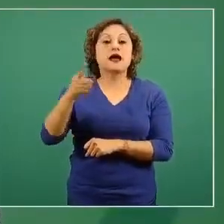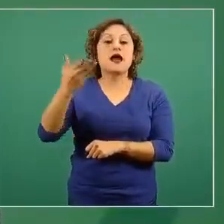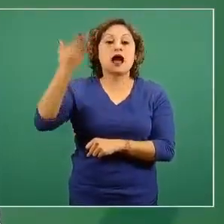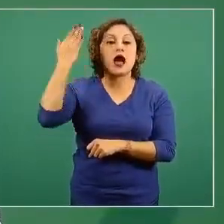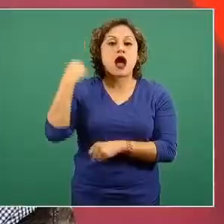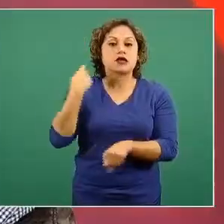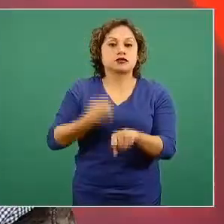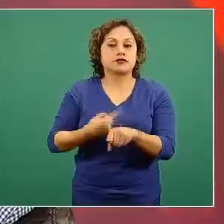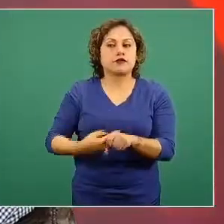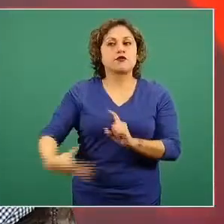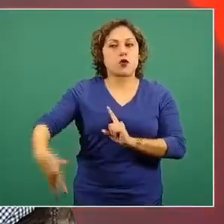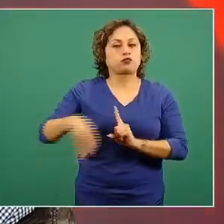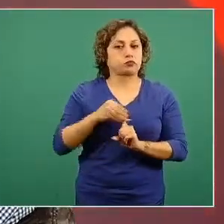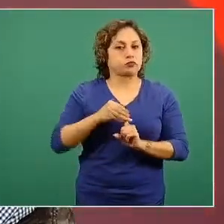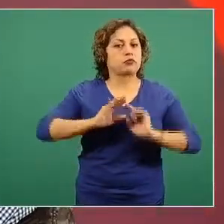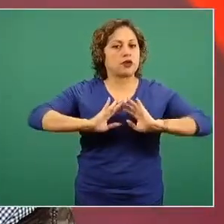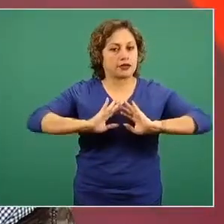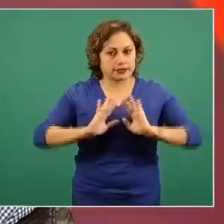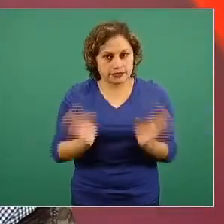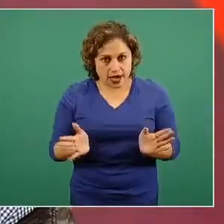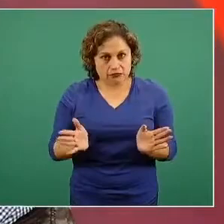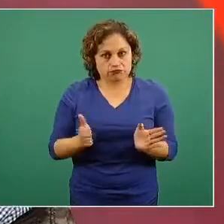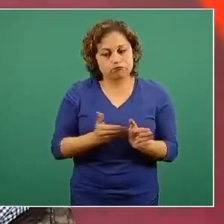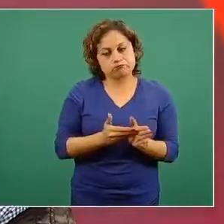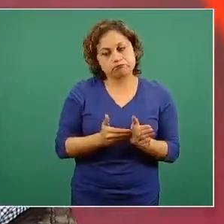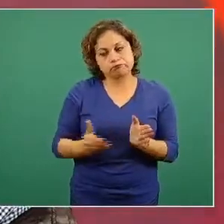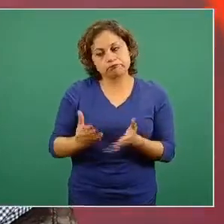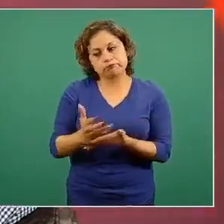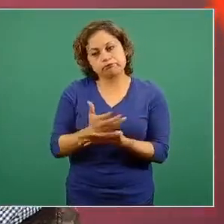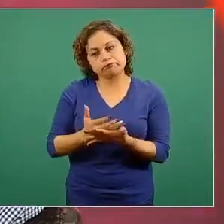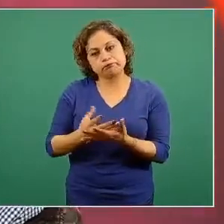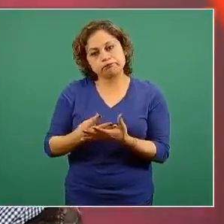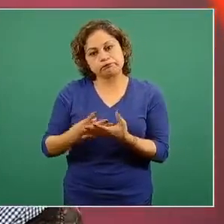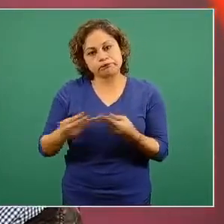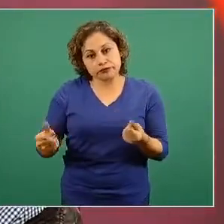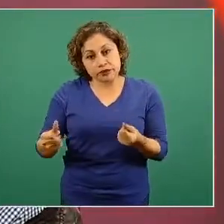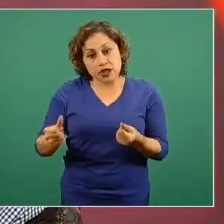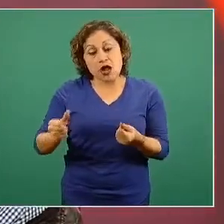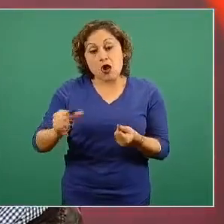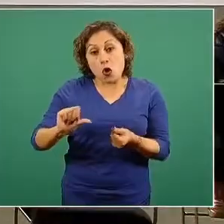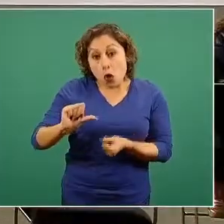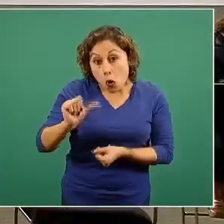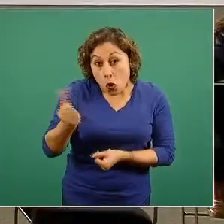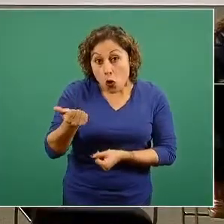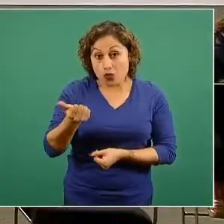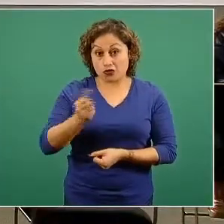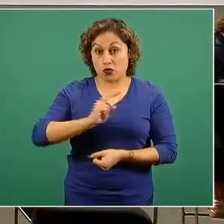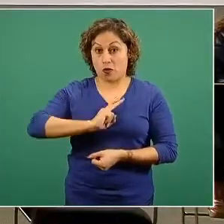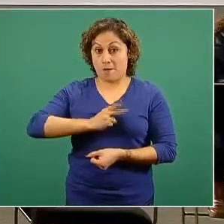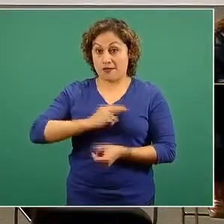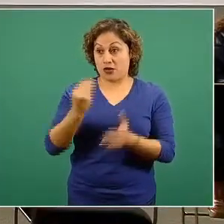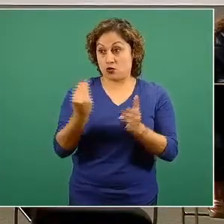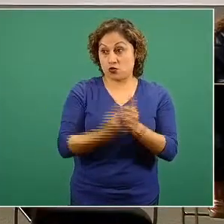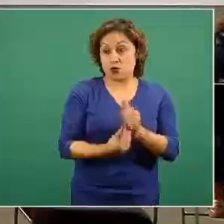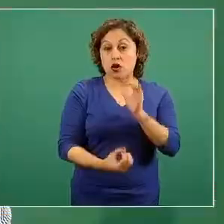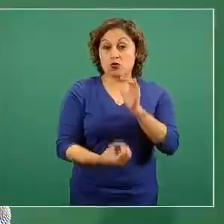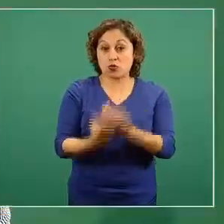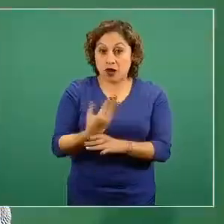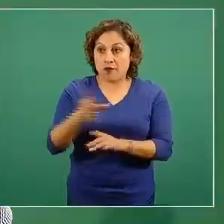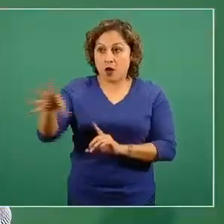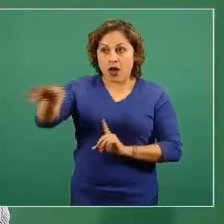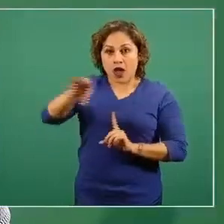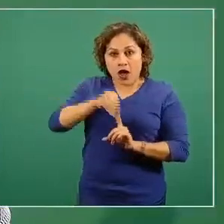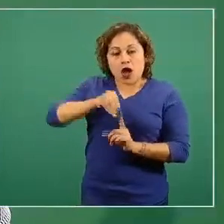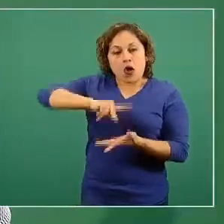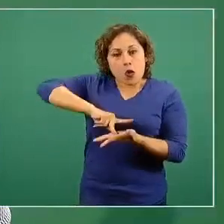que esta variante se identificara, ver si esta nueva variante puede nuevamente volver a enfermar